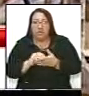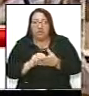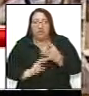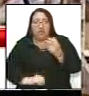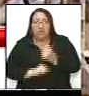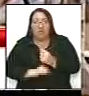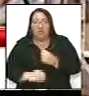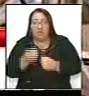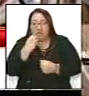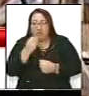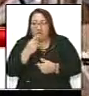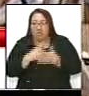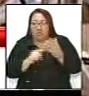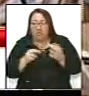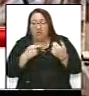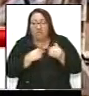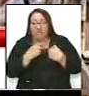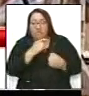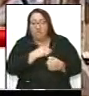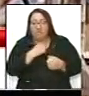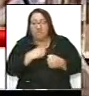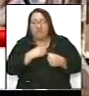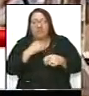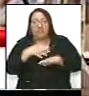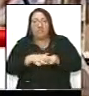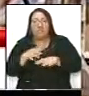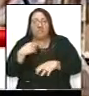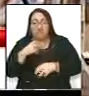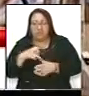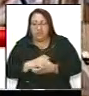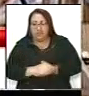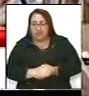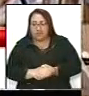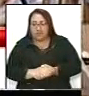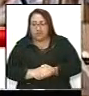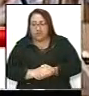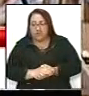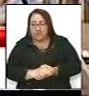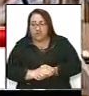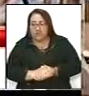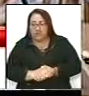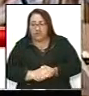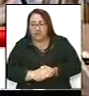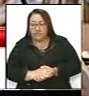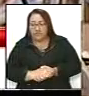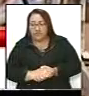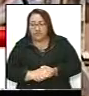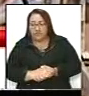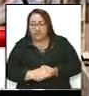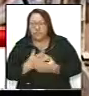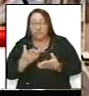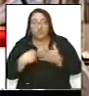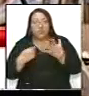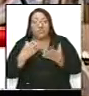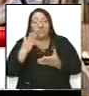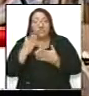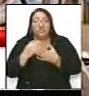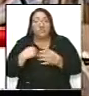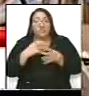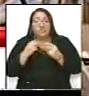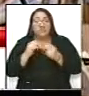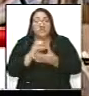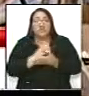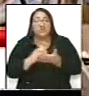apoyo alimentario que está a cargo del Ministerio de Inclusión Social. Cosa que agrava la situación, porque estamos hablando de